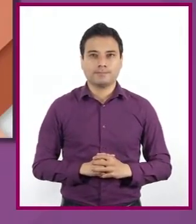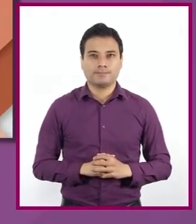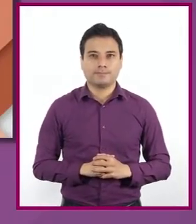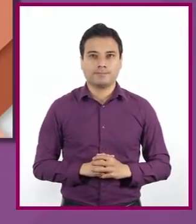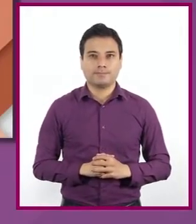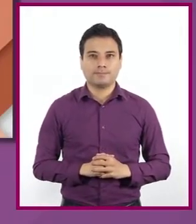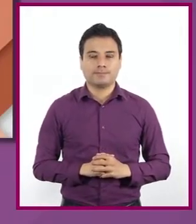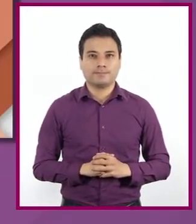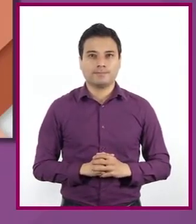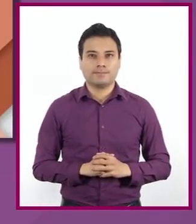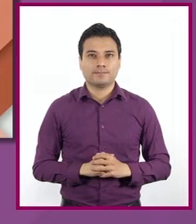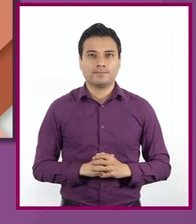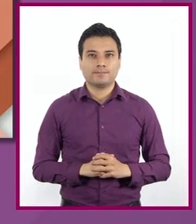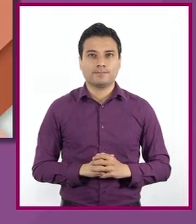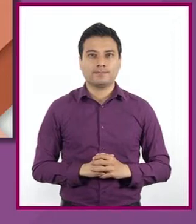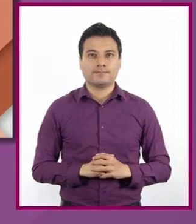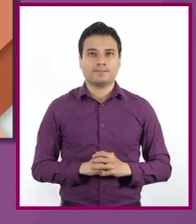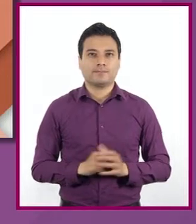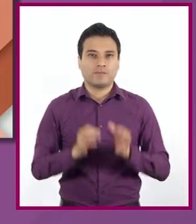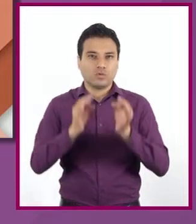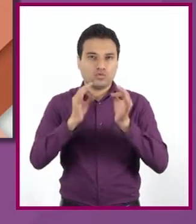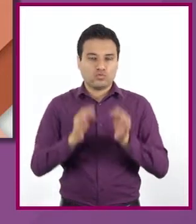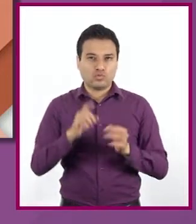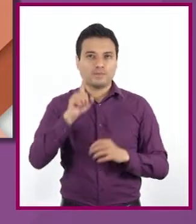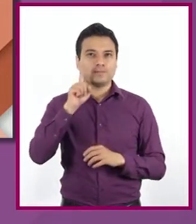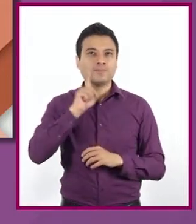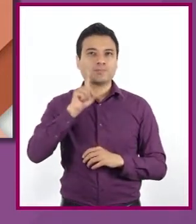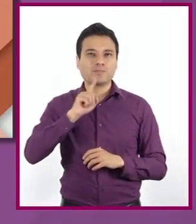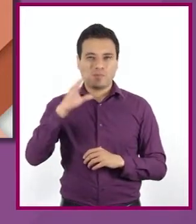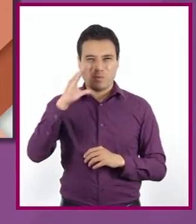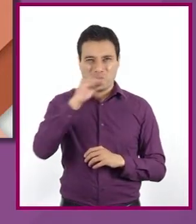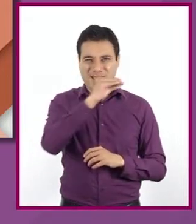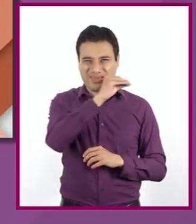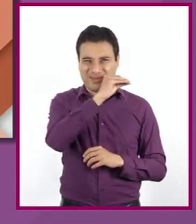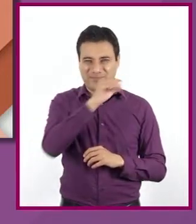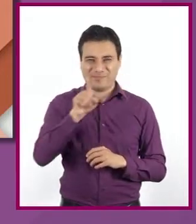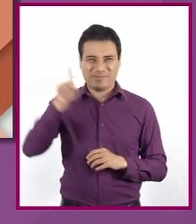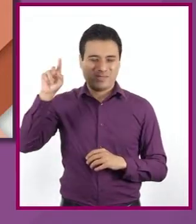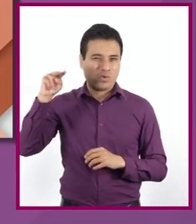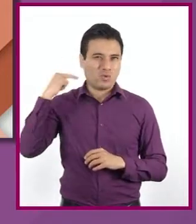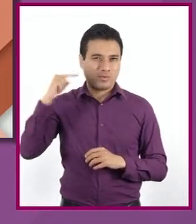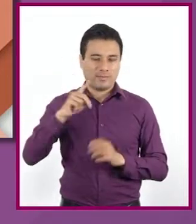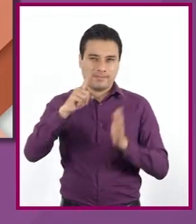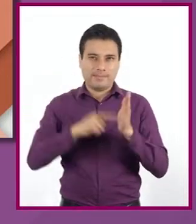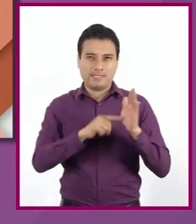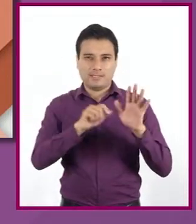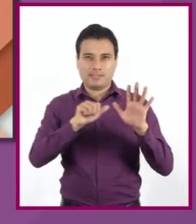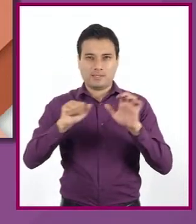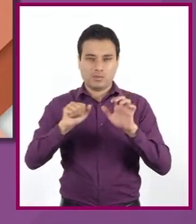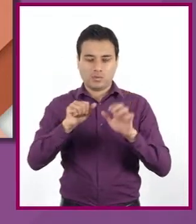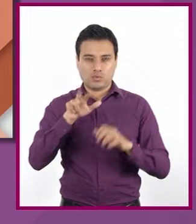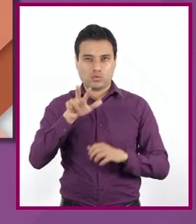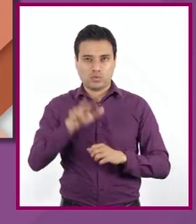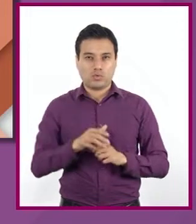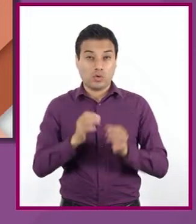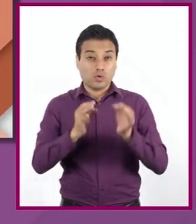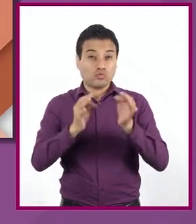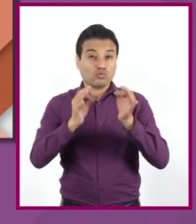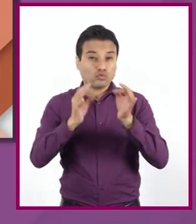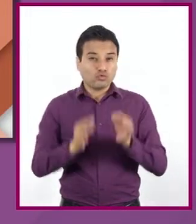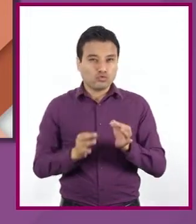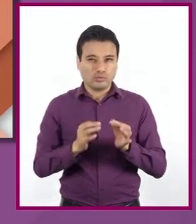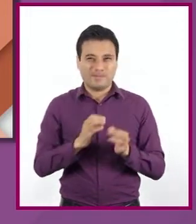La mulata de Córdoba. Corría el año de 1618, y en la villa de la Córdoba de